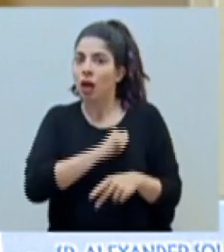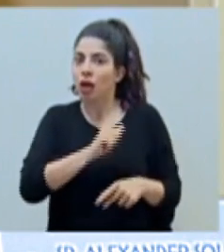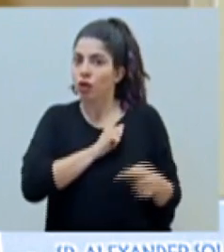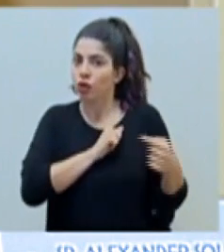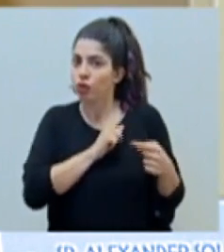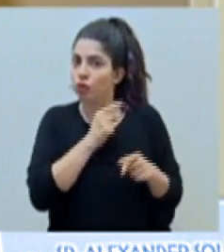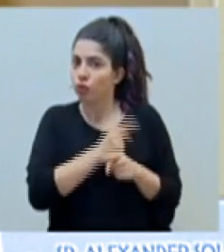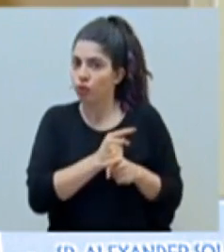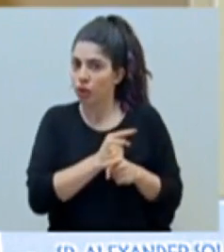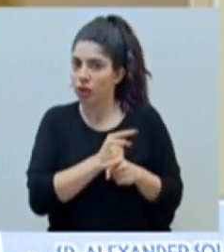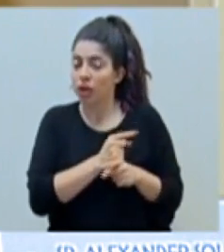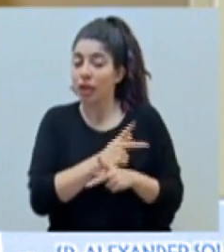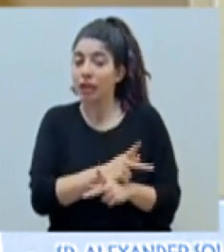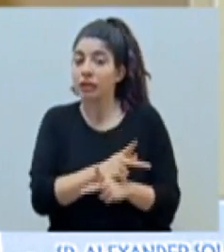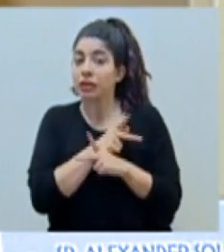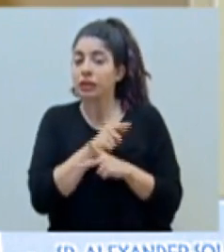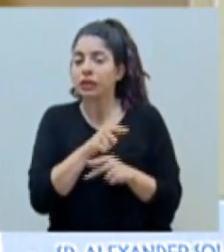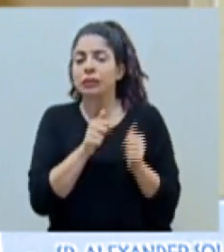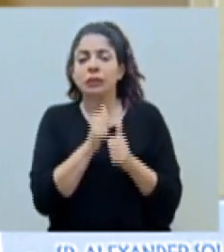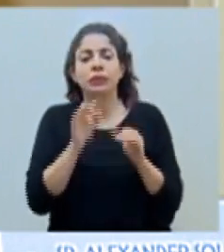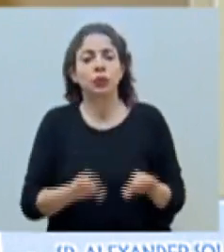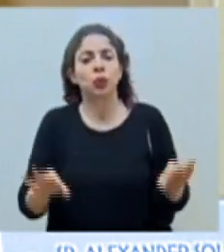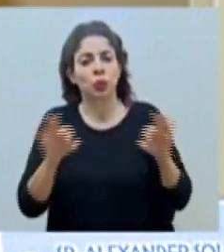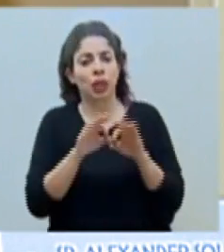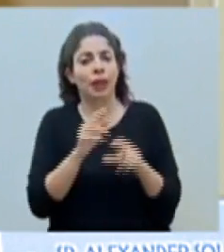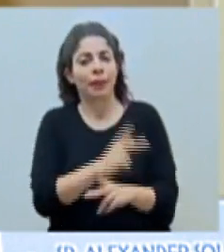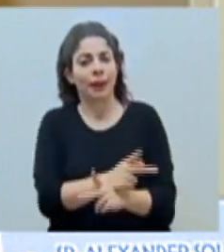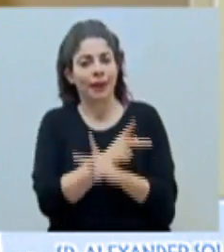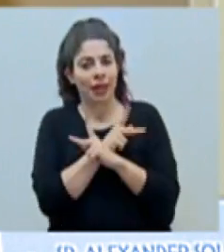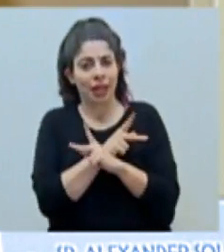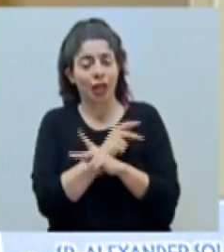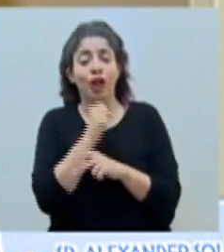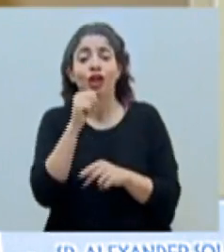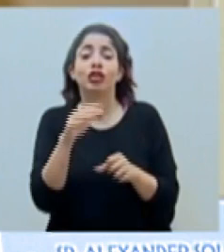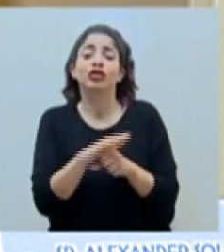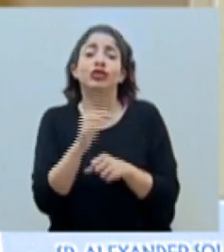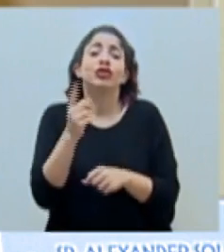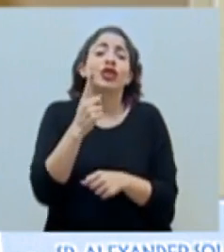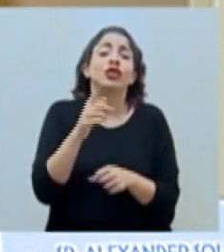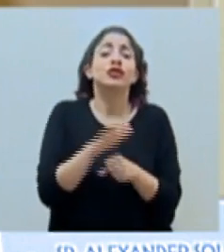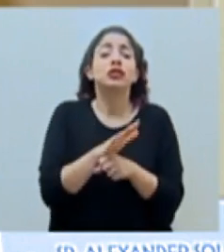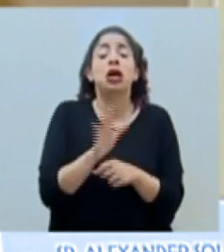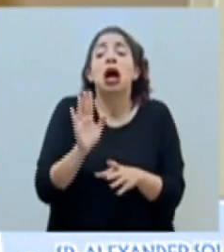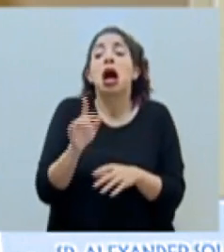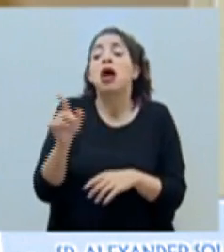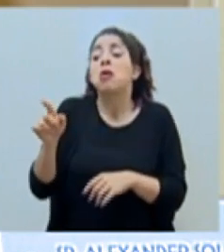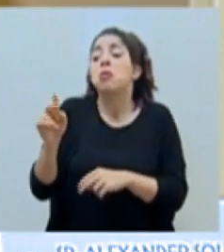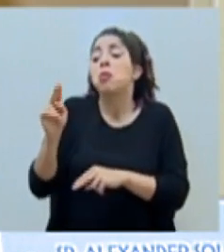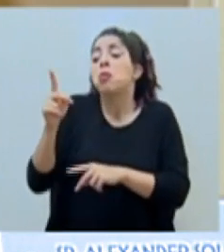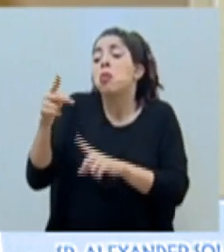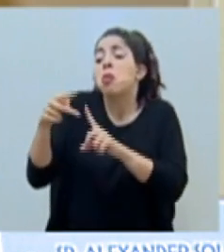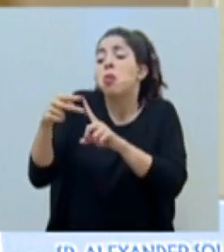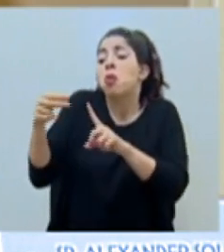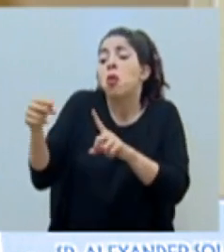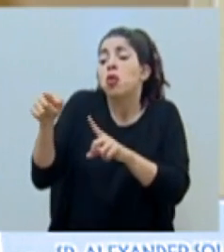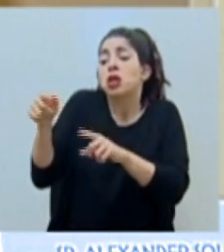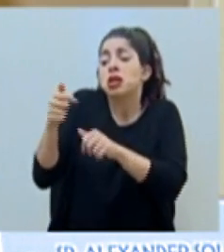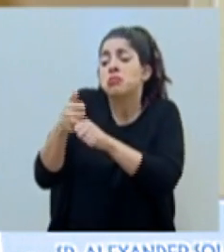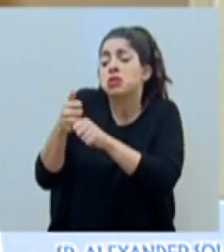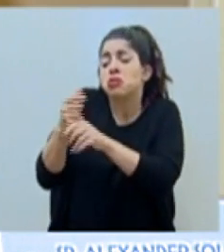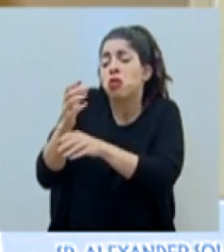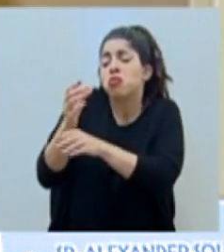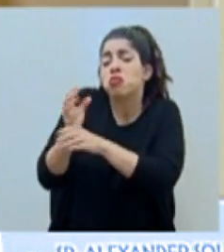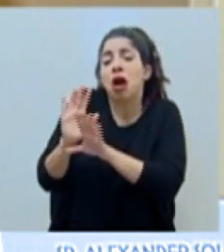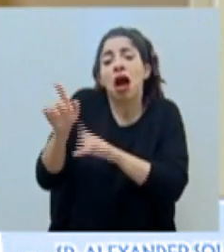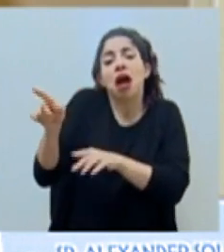las personas. La prevención es la clave acá. No solamente basta con que una instalación comercial, un hotel tome todas las medidas, es